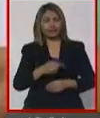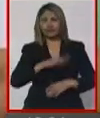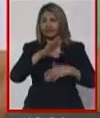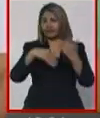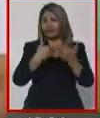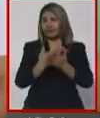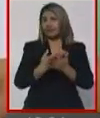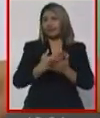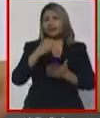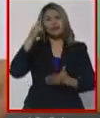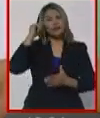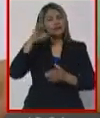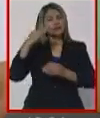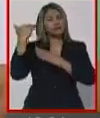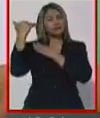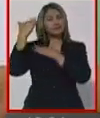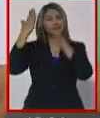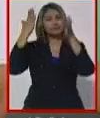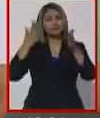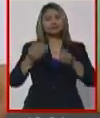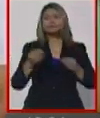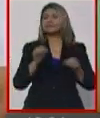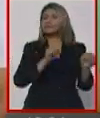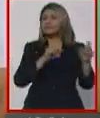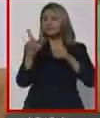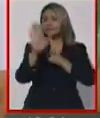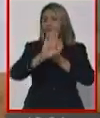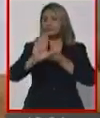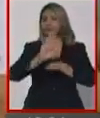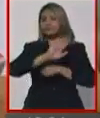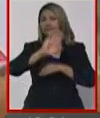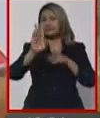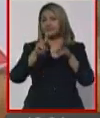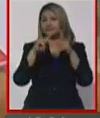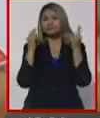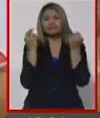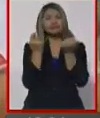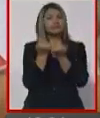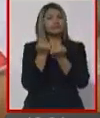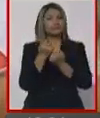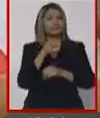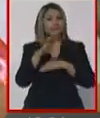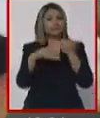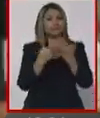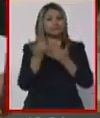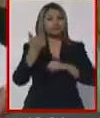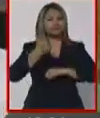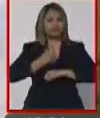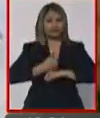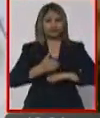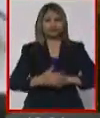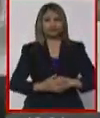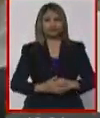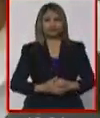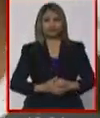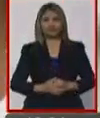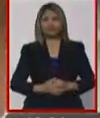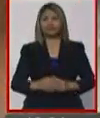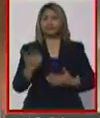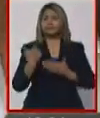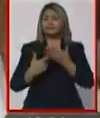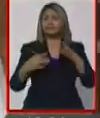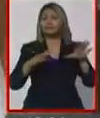eso, con toda la convicción de un cruceño que está dispuesto a defender los intereses de su departamento, como todos los que hemos estado aquí. ¿Qué tiempo da para iniciar